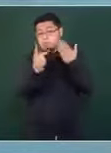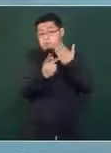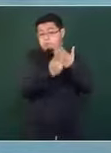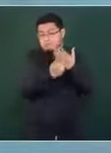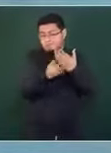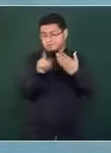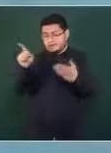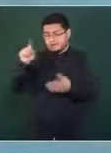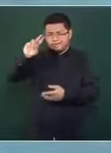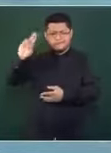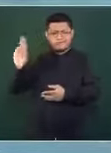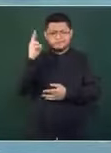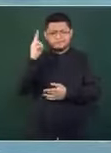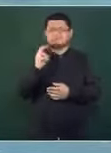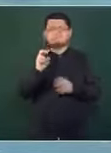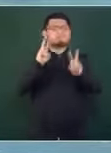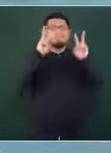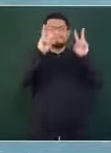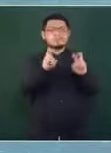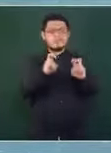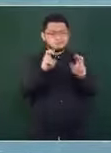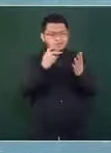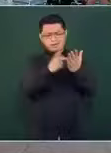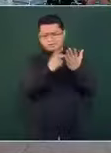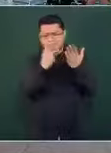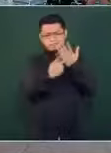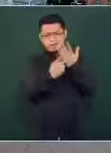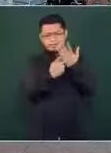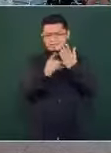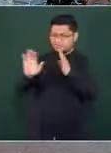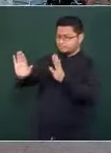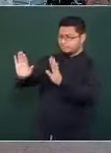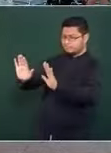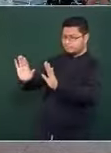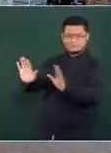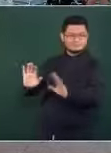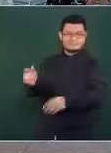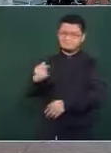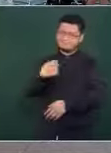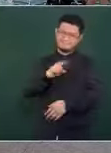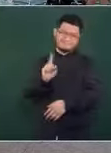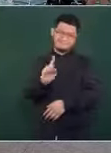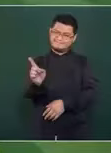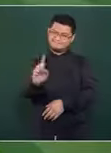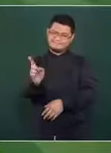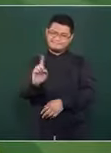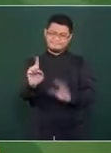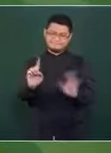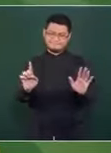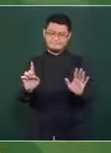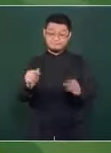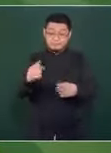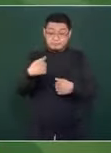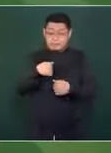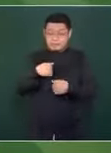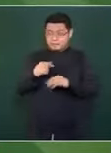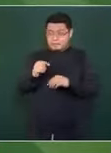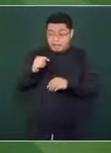la universidad o en qué consistiría esta no, propuesta? No, si apenas estoy